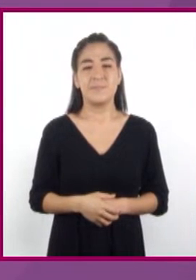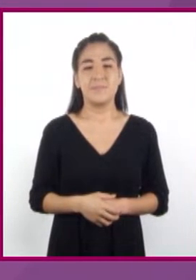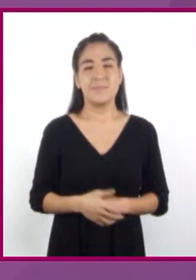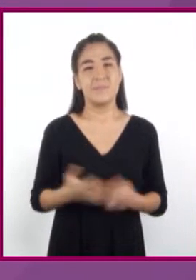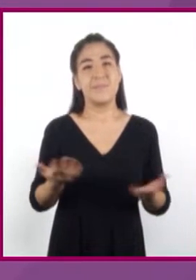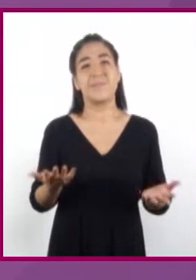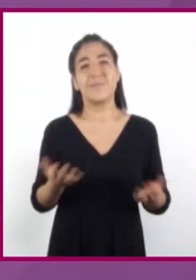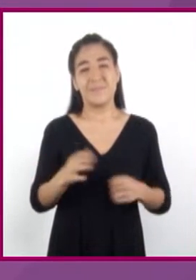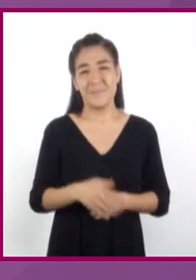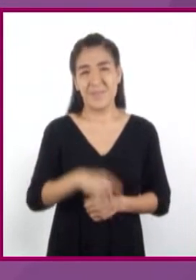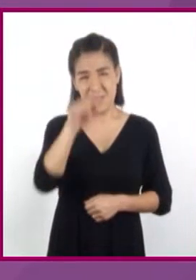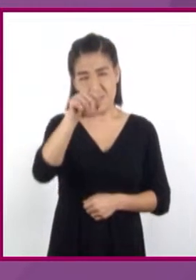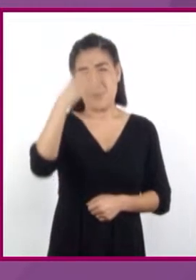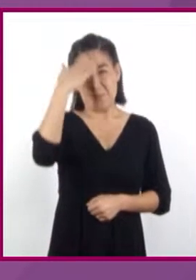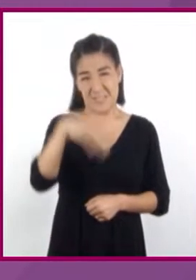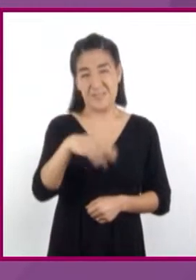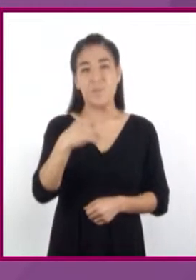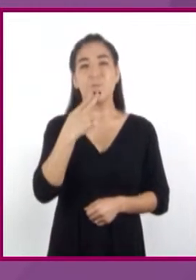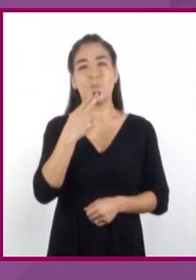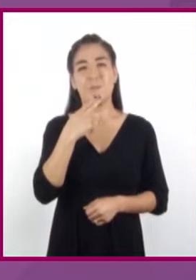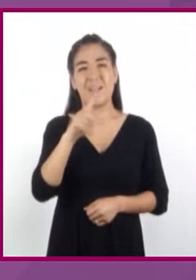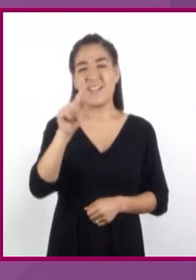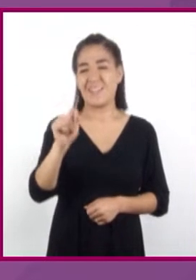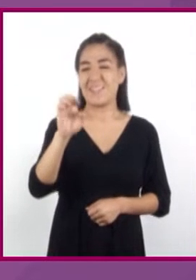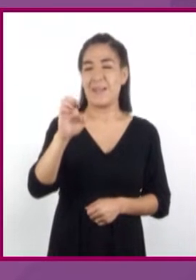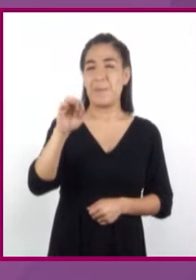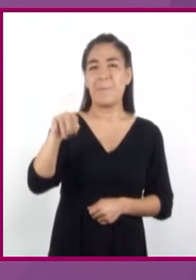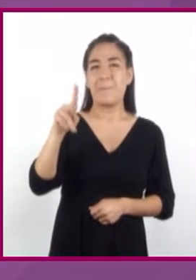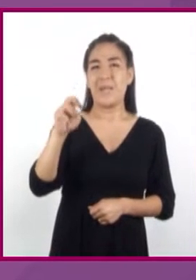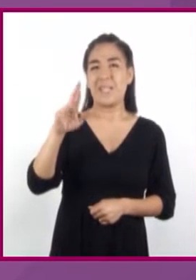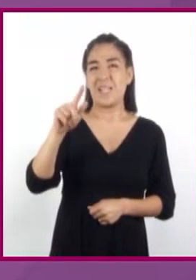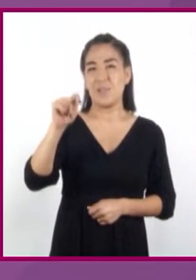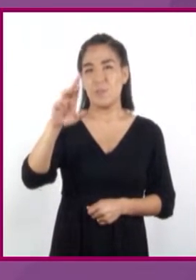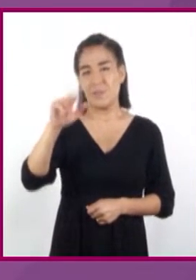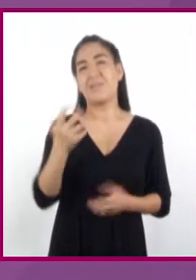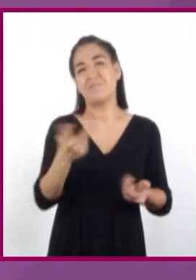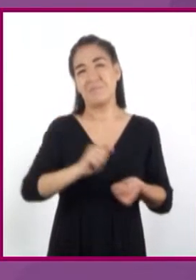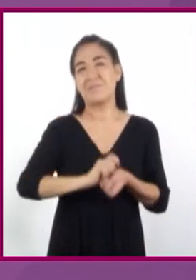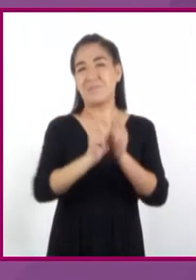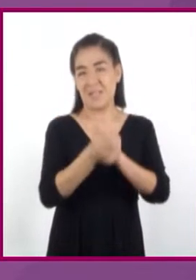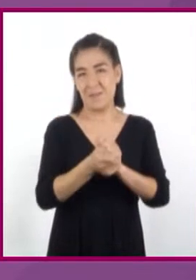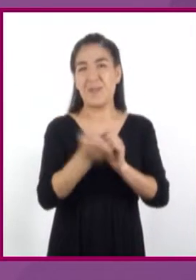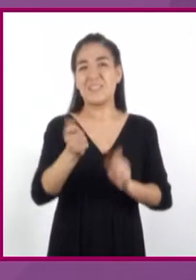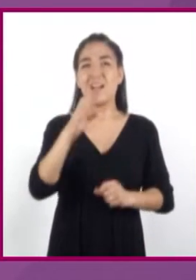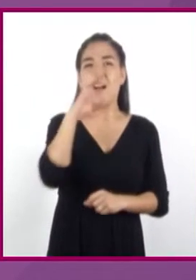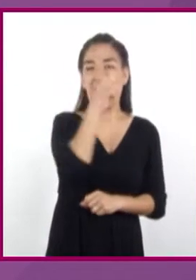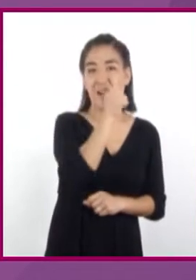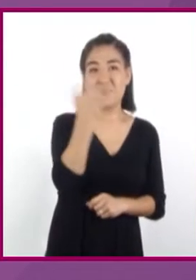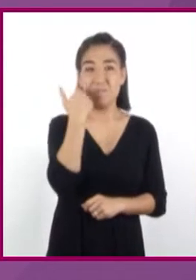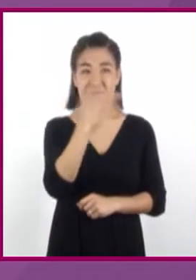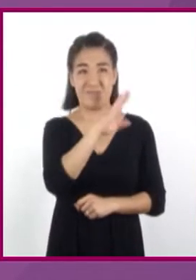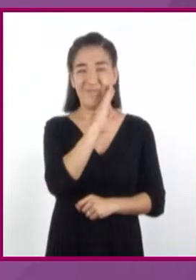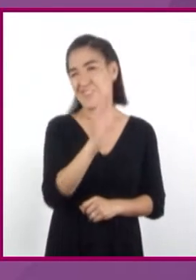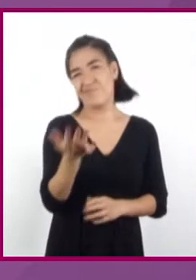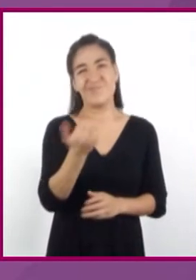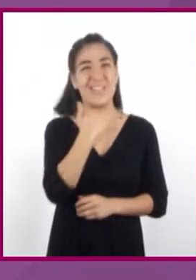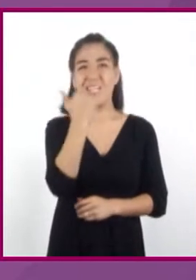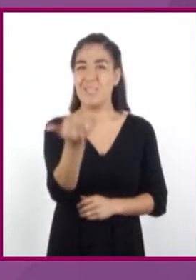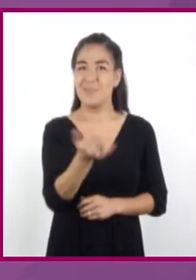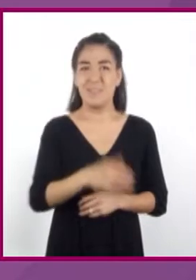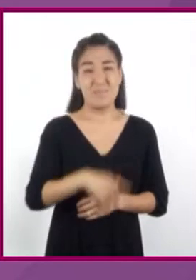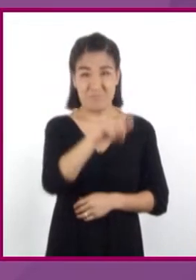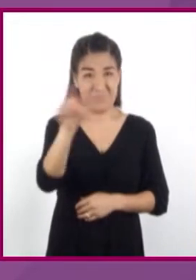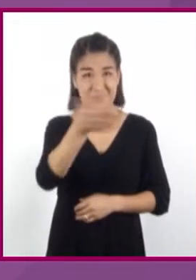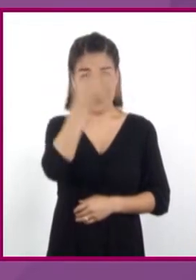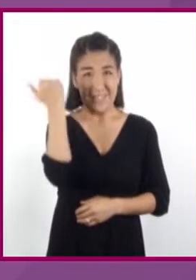Por cierto, ¿sabían que al utilizar la palabra temperatura como sinónimo de calor e incluso de fiebre, estamos cometiendo un error? ¿No lo